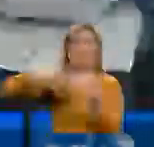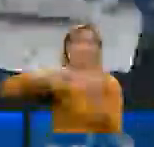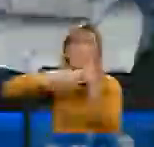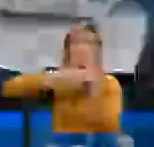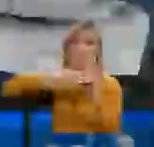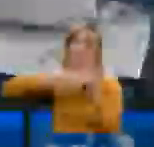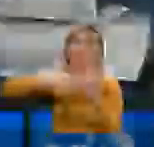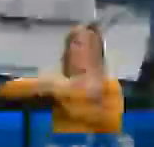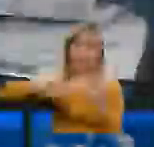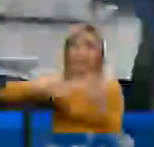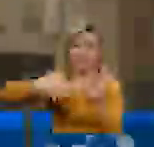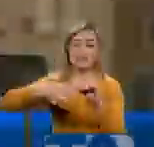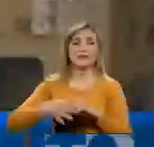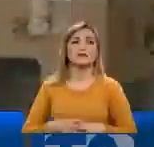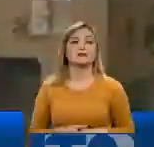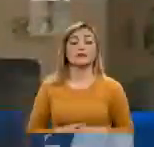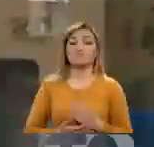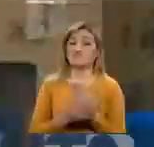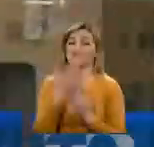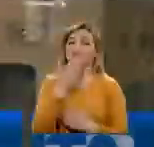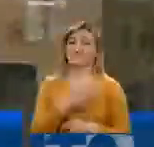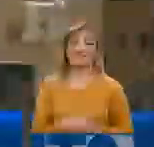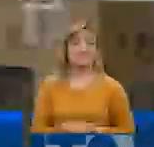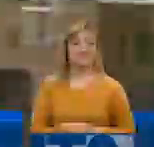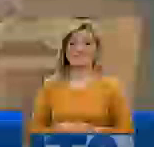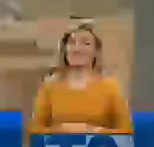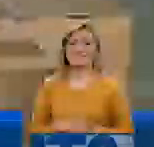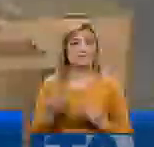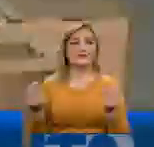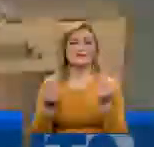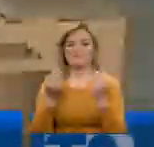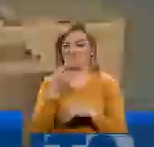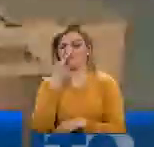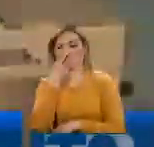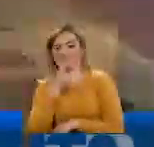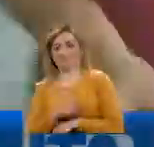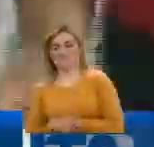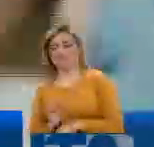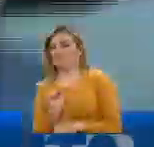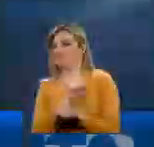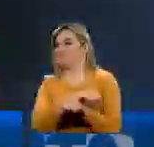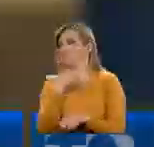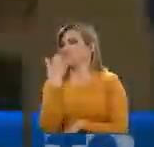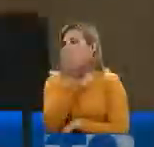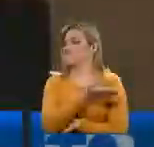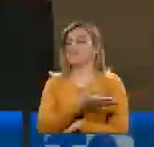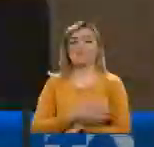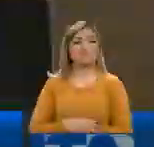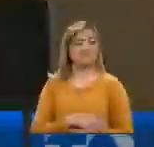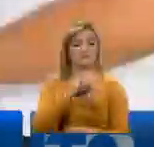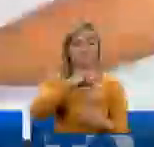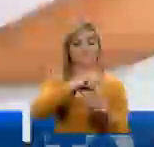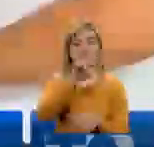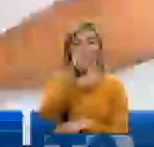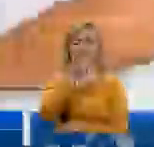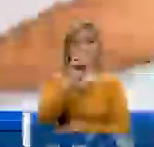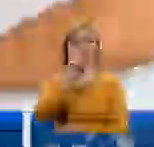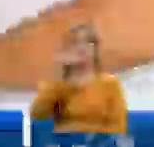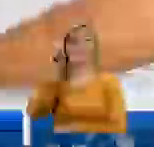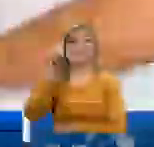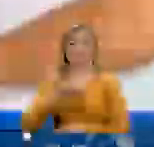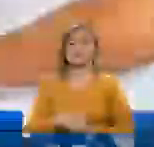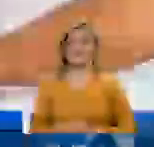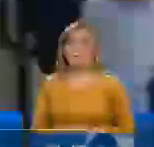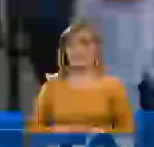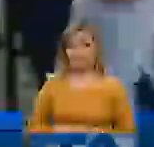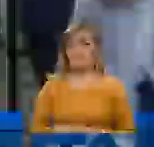No será nada fácil. Muchos muestran desinterés e incluso apatía en relación a las elecciones de 2021. Y los centennials